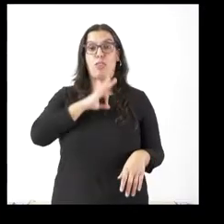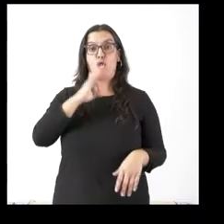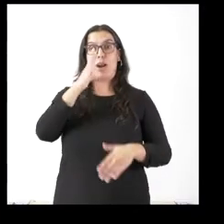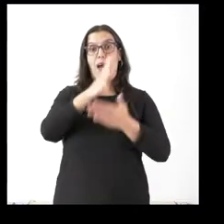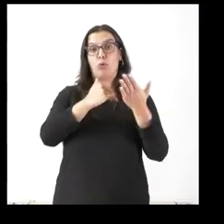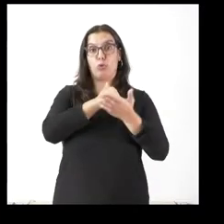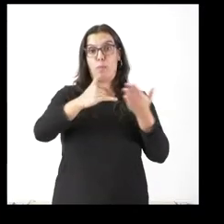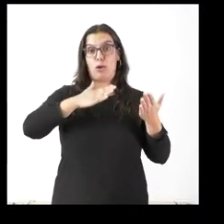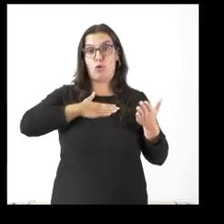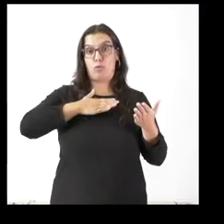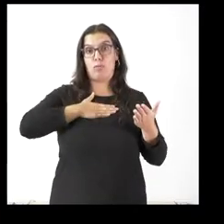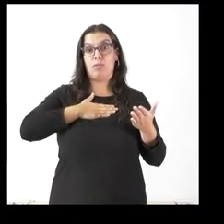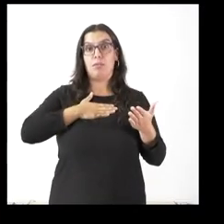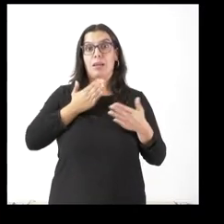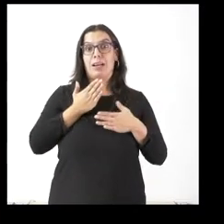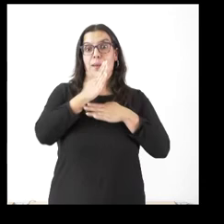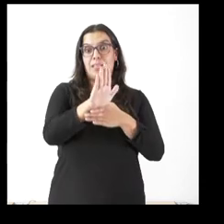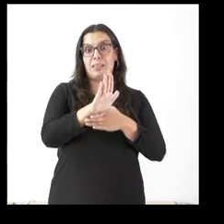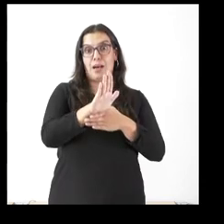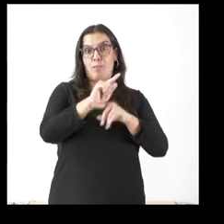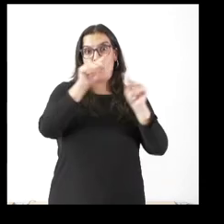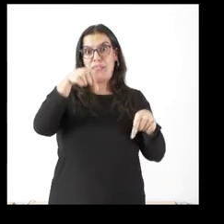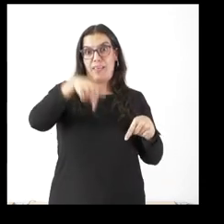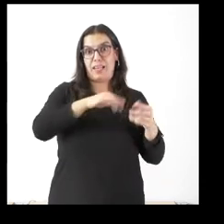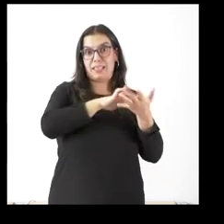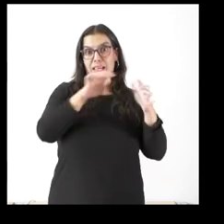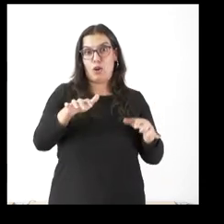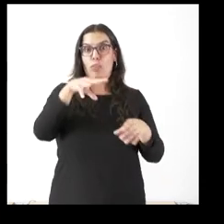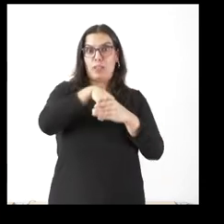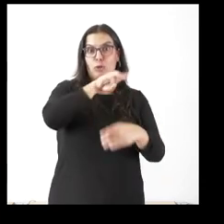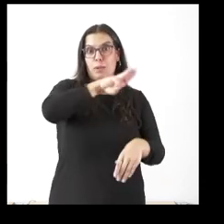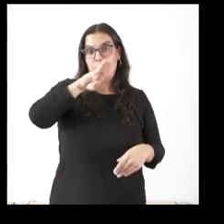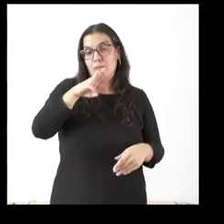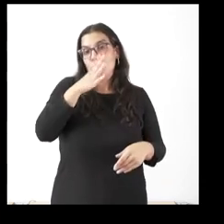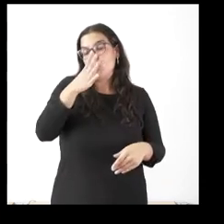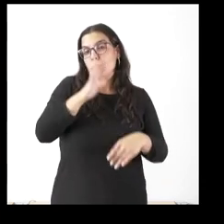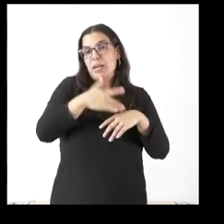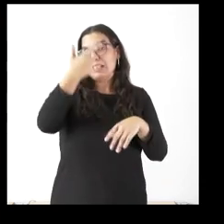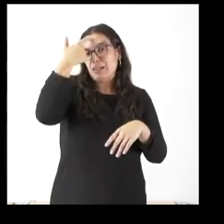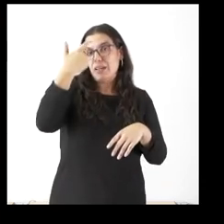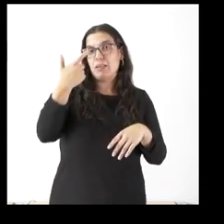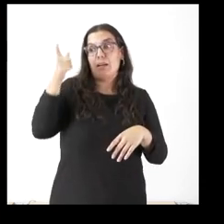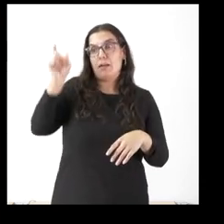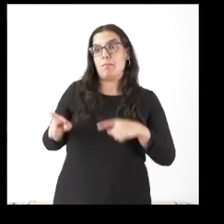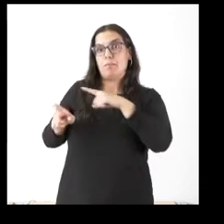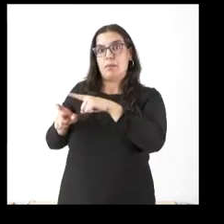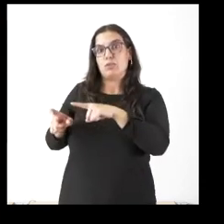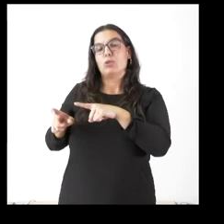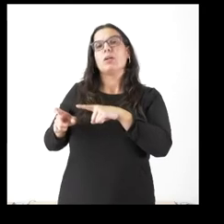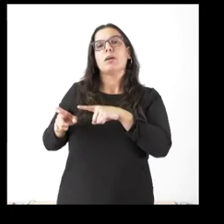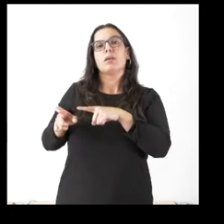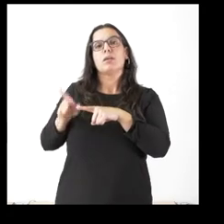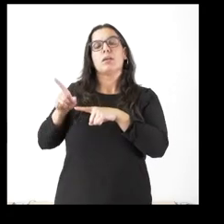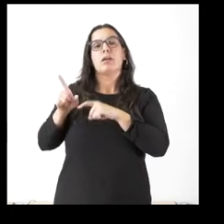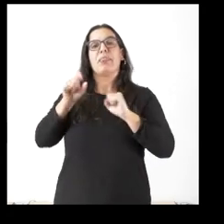su partido, Partido Popular, y era simplemente para saber si, ya que uno es una persona que seguramente tenga que defender su